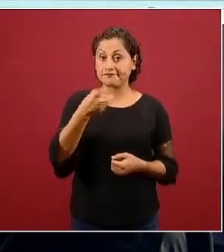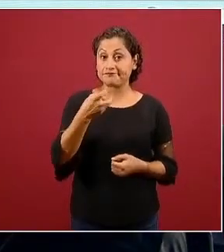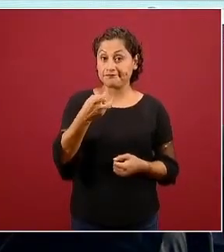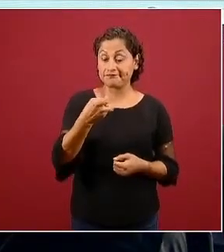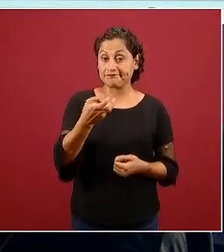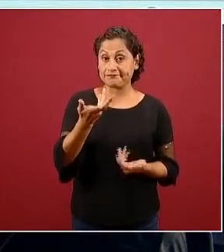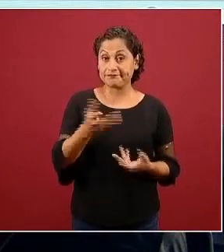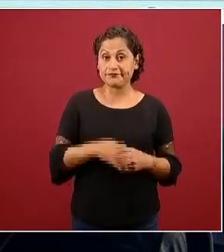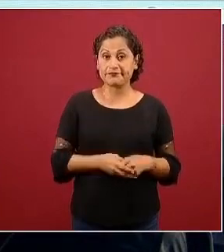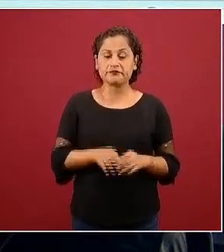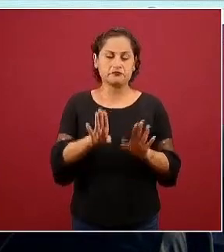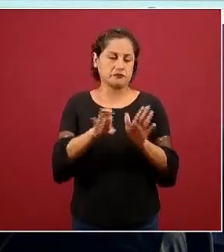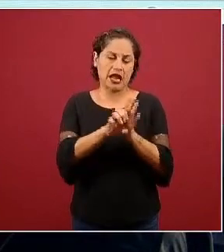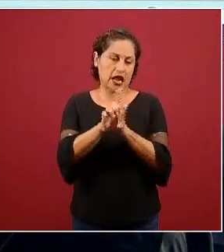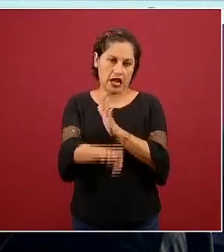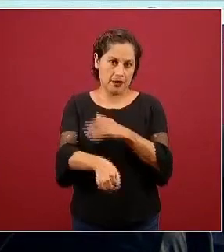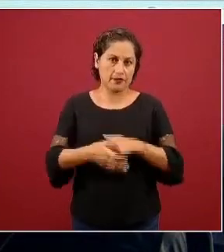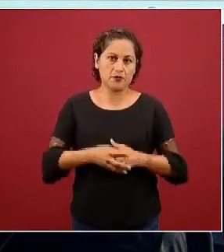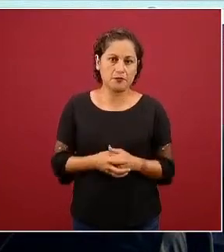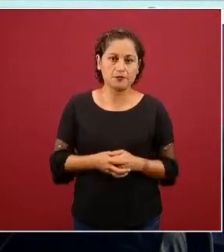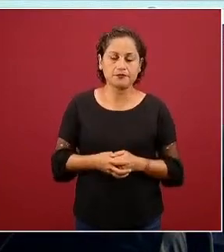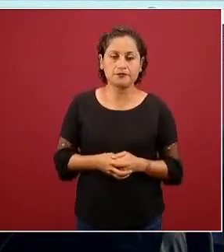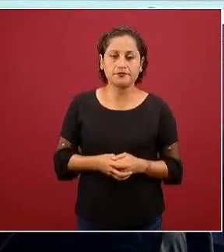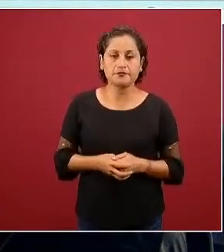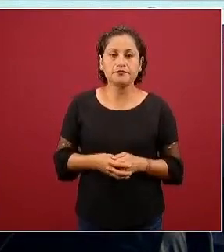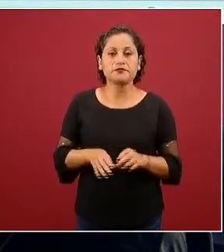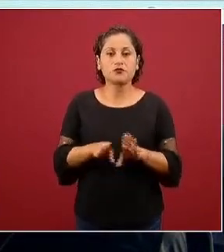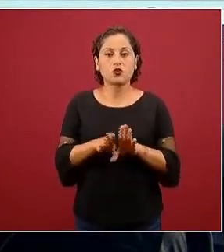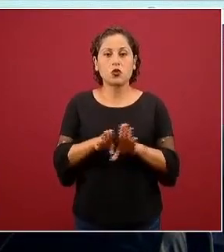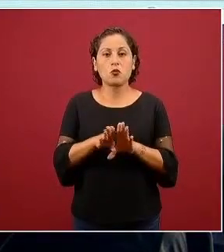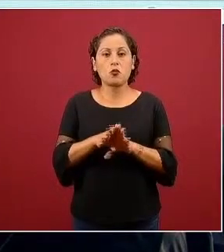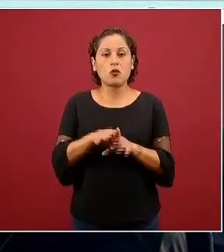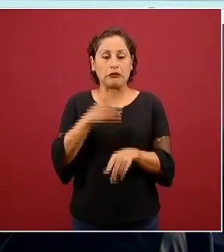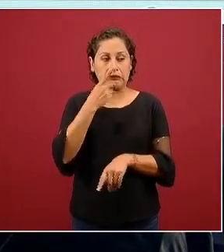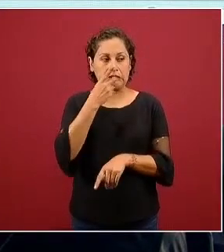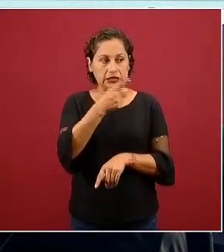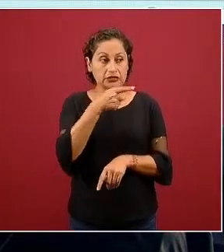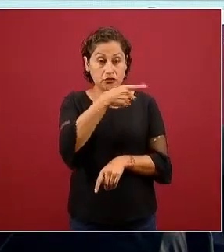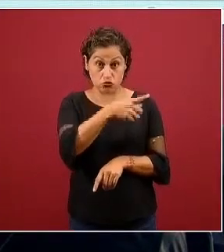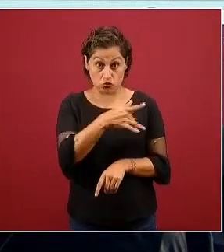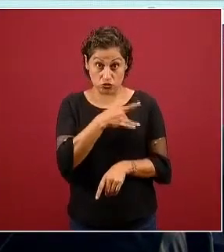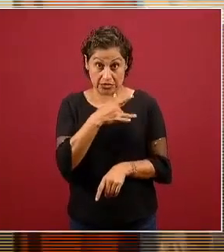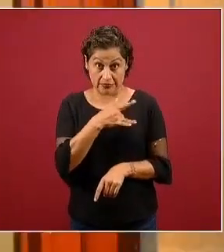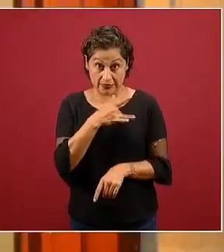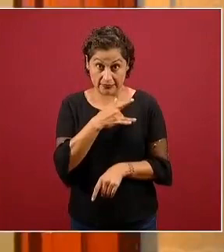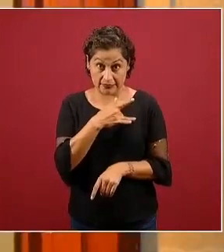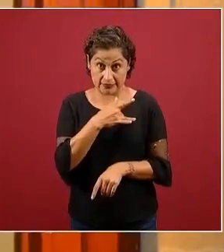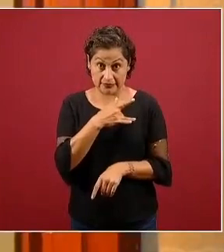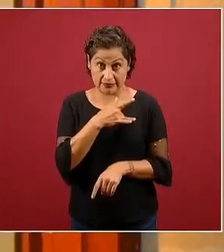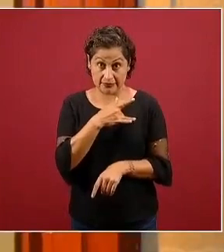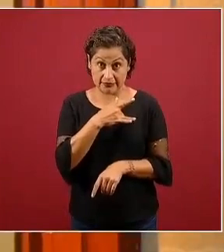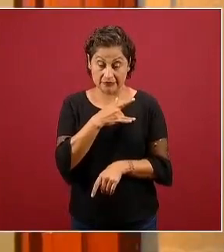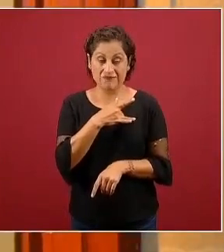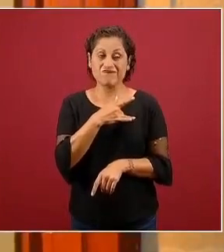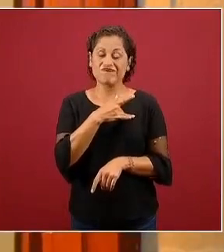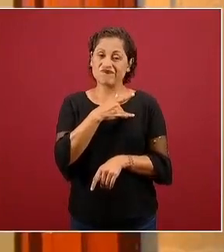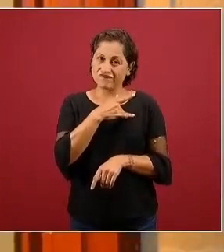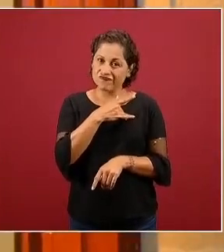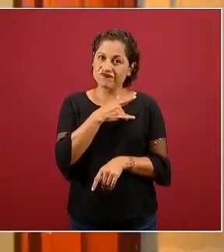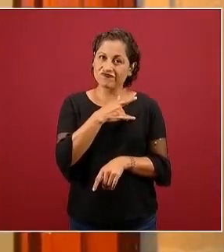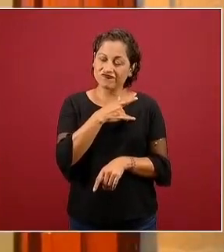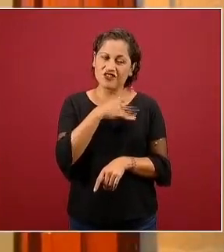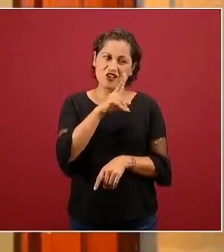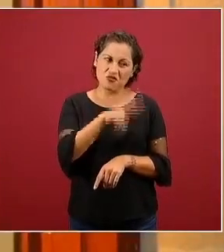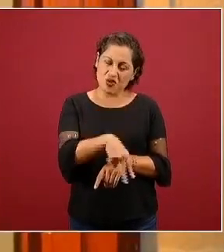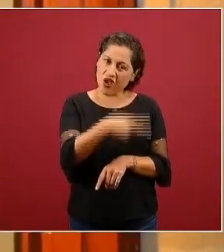esto? Pues se los puedo dar en ejemplos. El validar y reconocer una emoción es hacerle ver que yo también me puedo